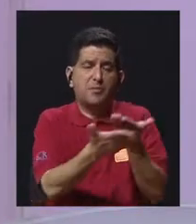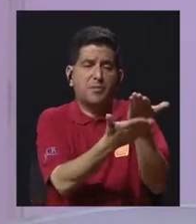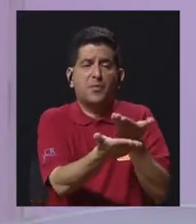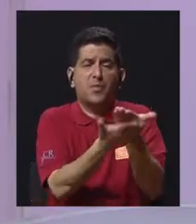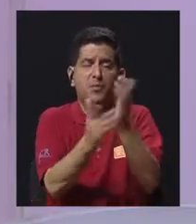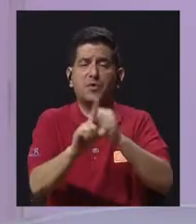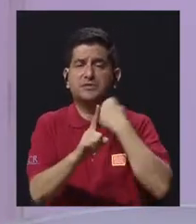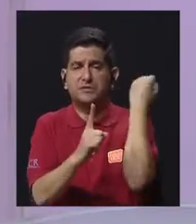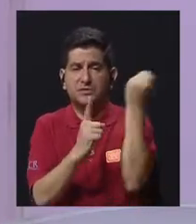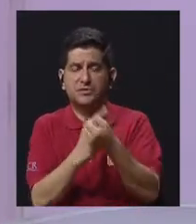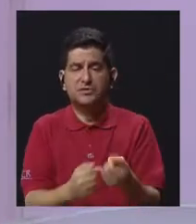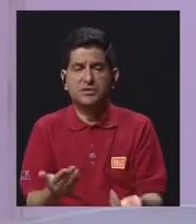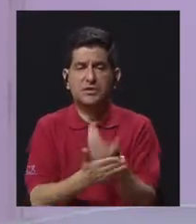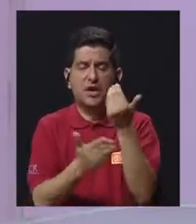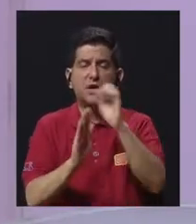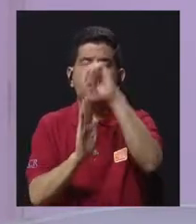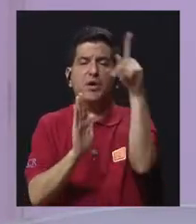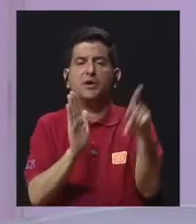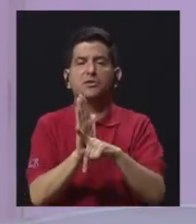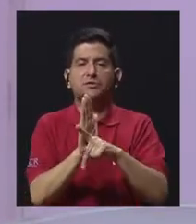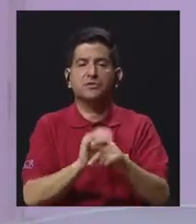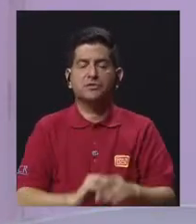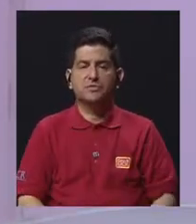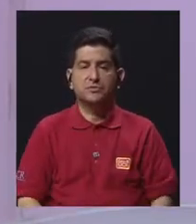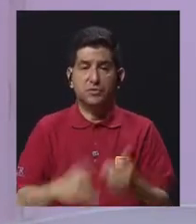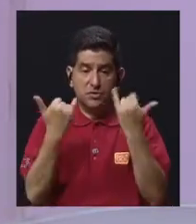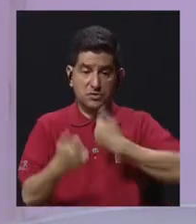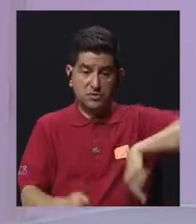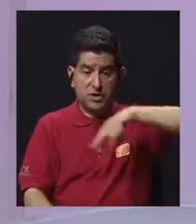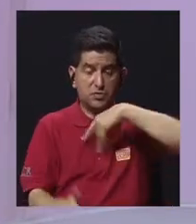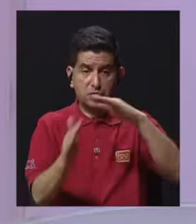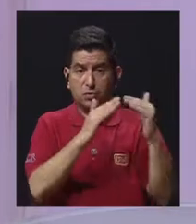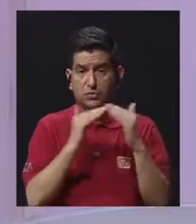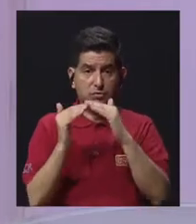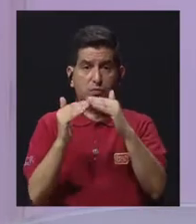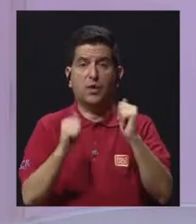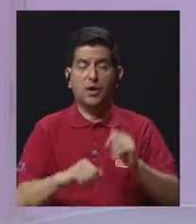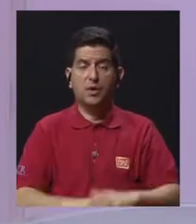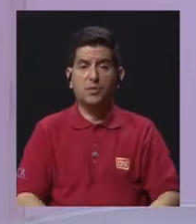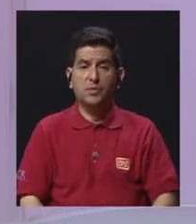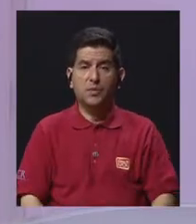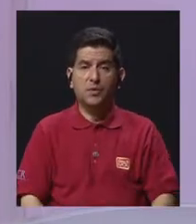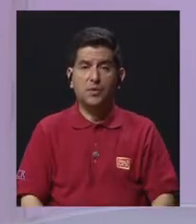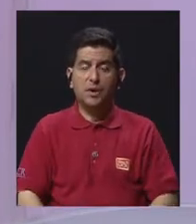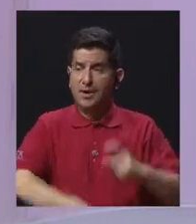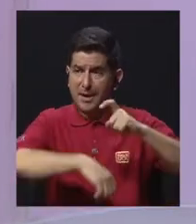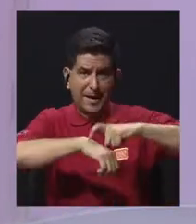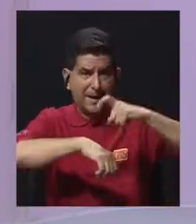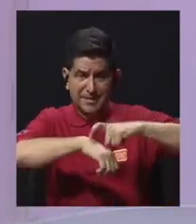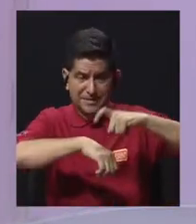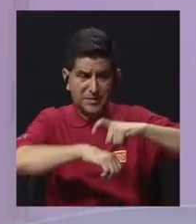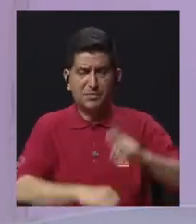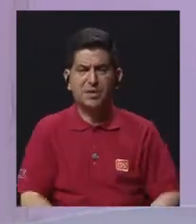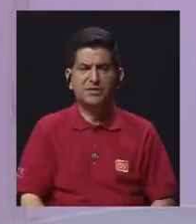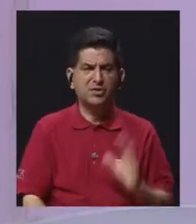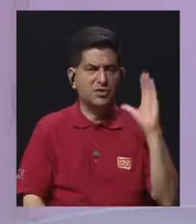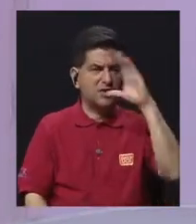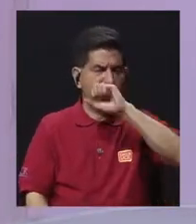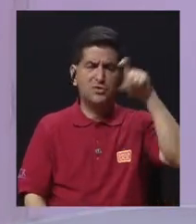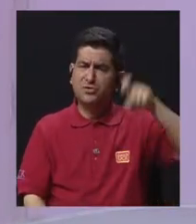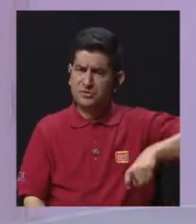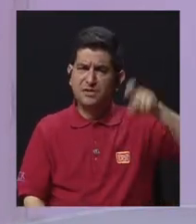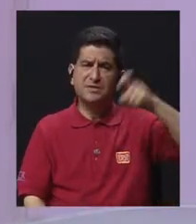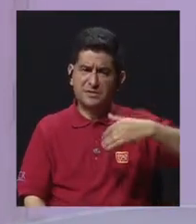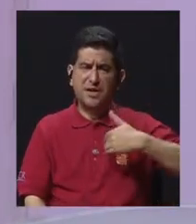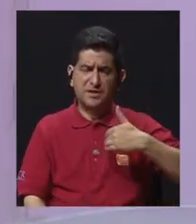Zelaya cuando él empieza a proponer a la sociedad una nueva constitución, que a nosotros como pueblo, pues,